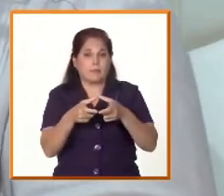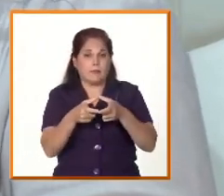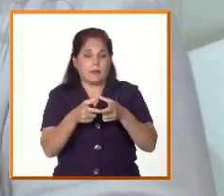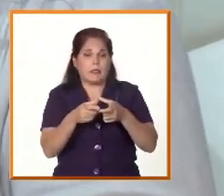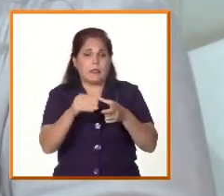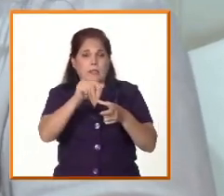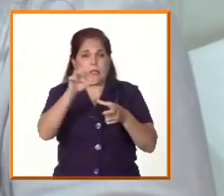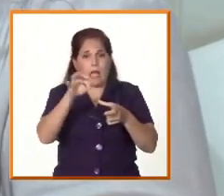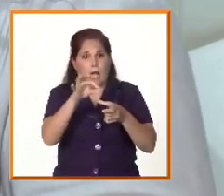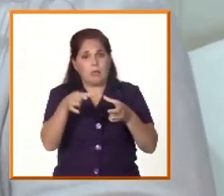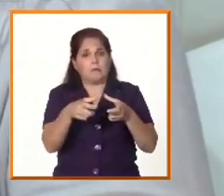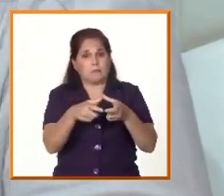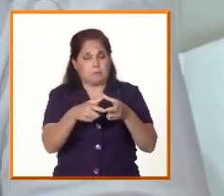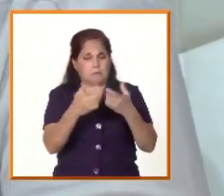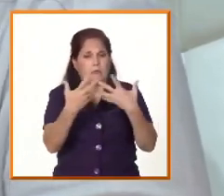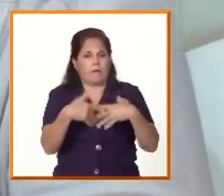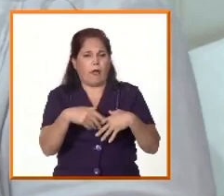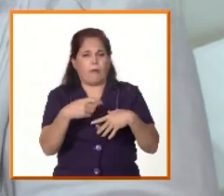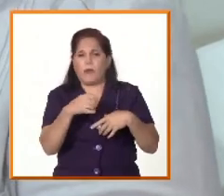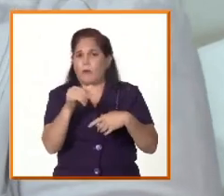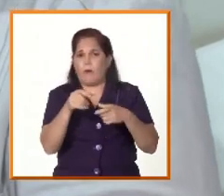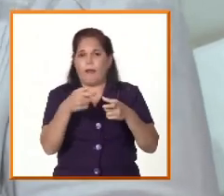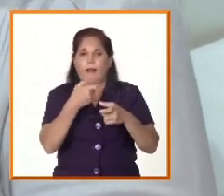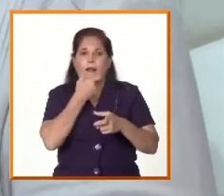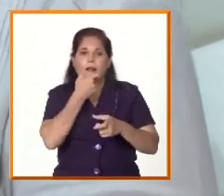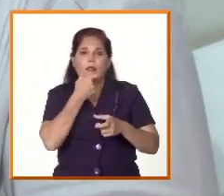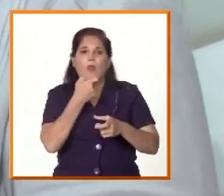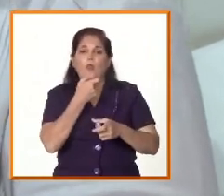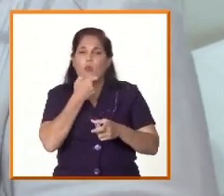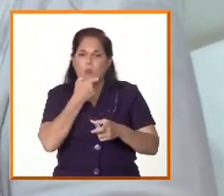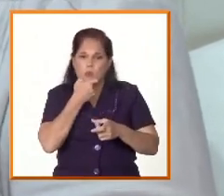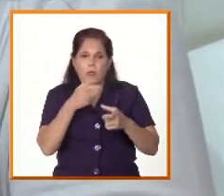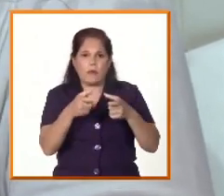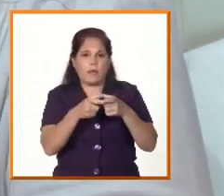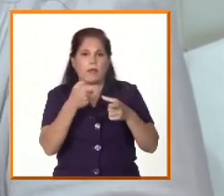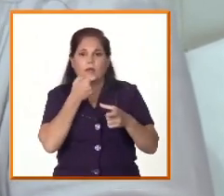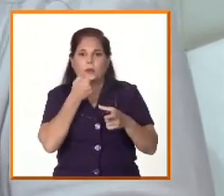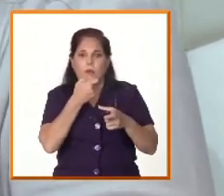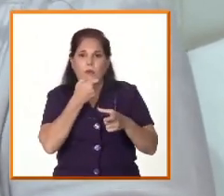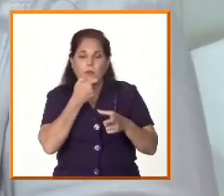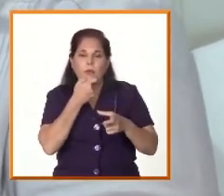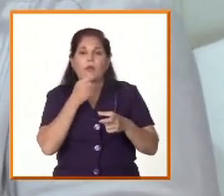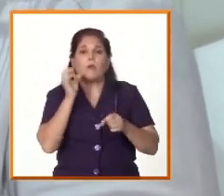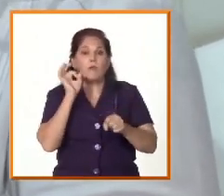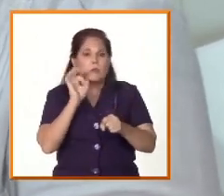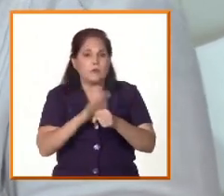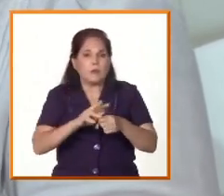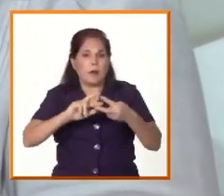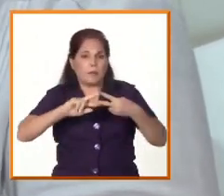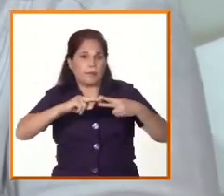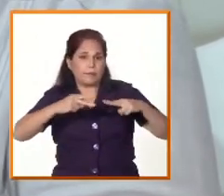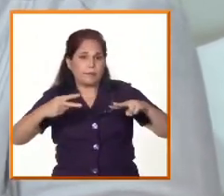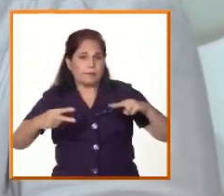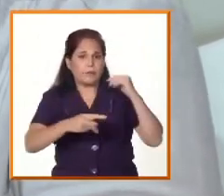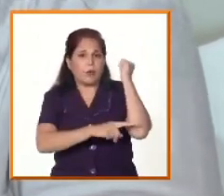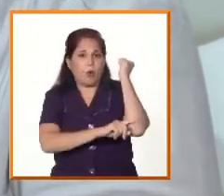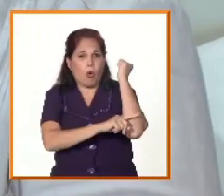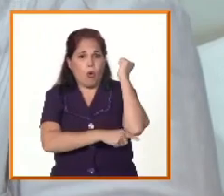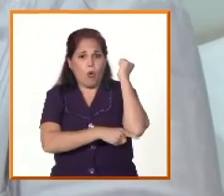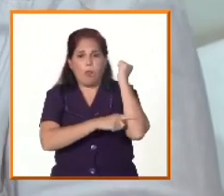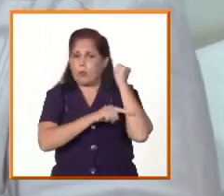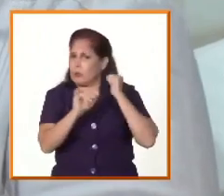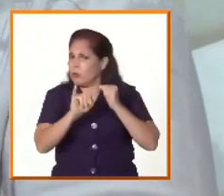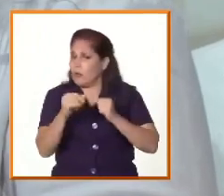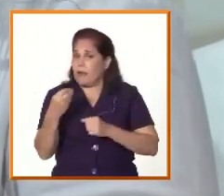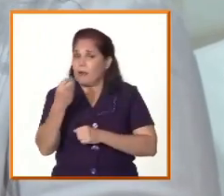de galletas de Dulce ya empezamos con la producción de pasta ya empezamos con la producción de pasta y bueno igual se lo daba Fuentes dentro